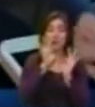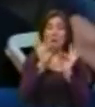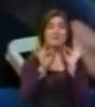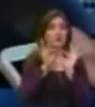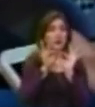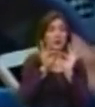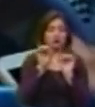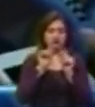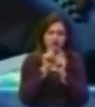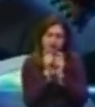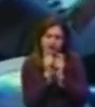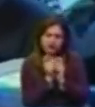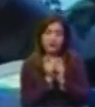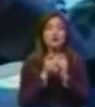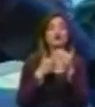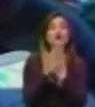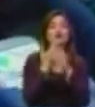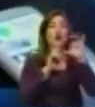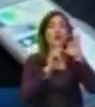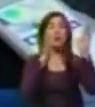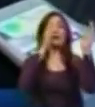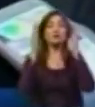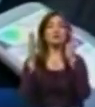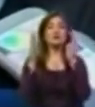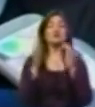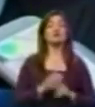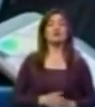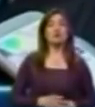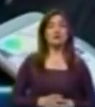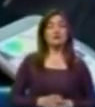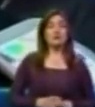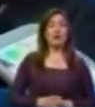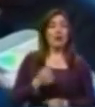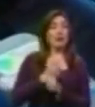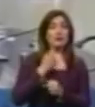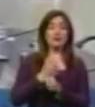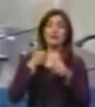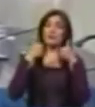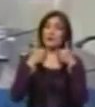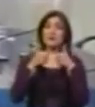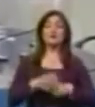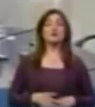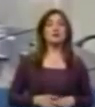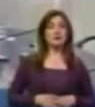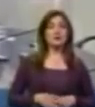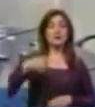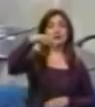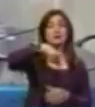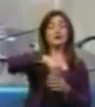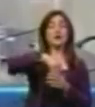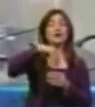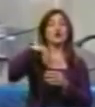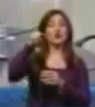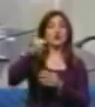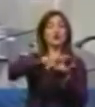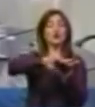consejo el consejo de transición actuar precisamente y puede hacer las cosas muy bien a esta hora los cinco consejeros